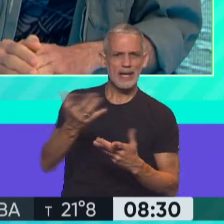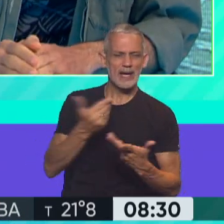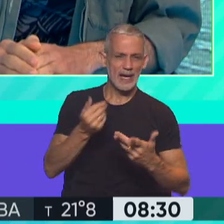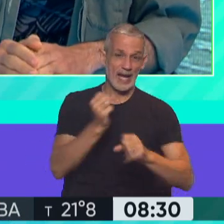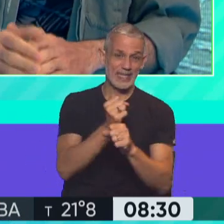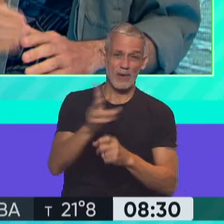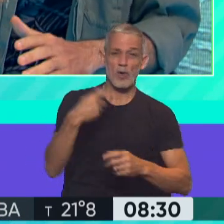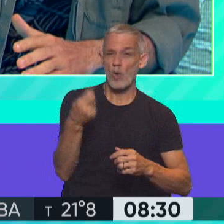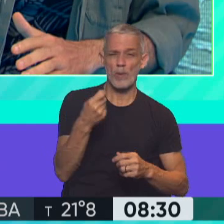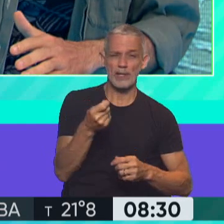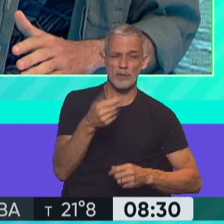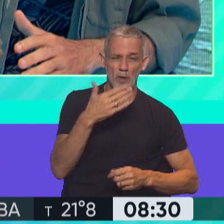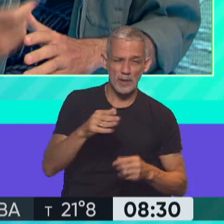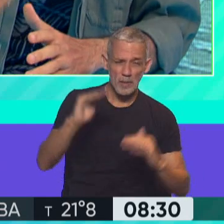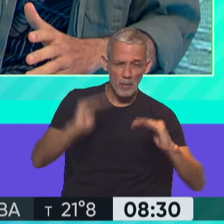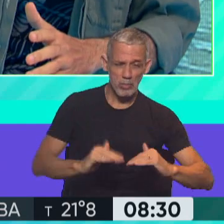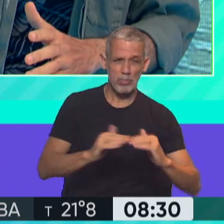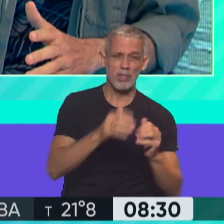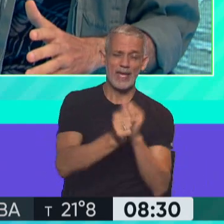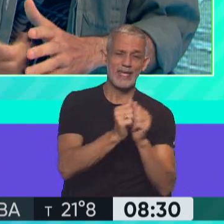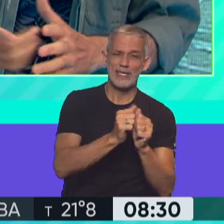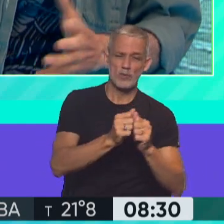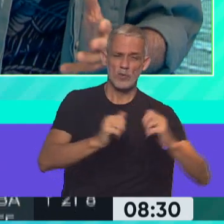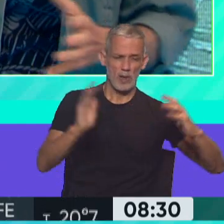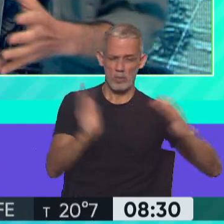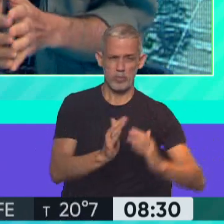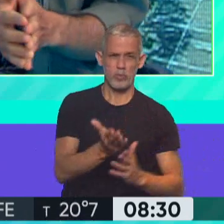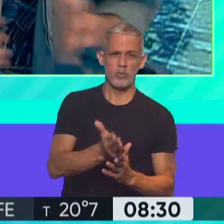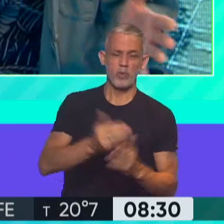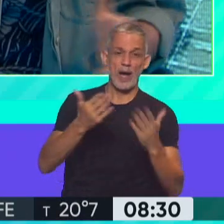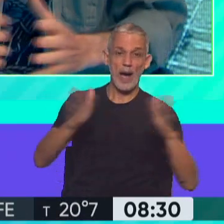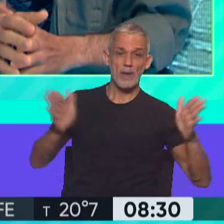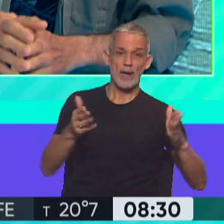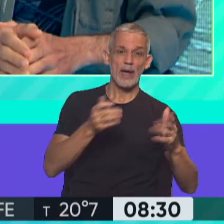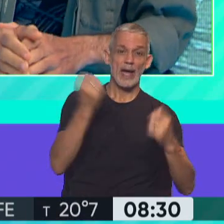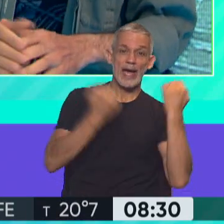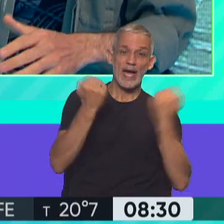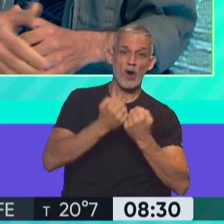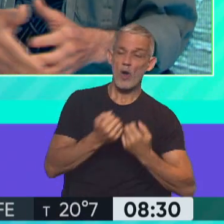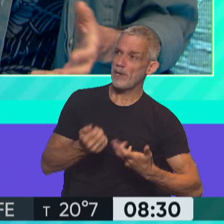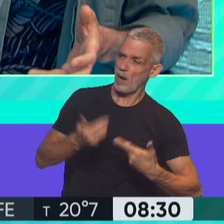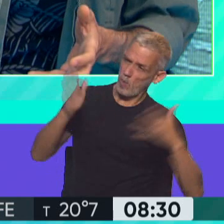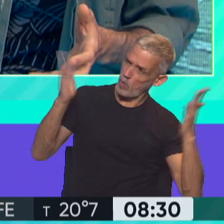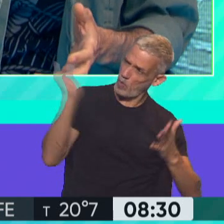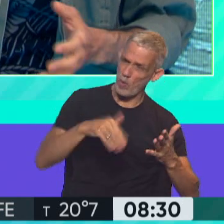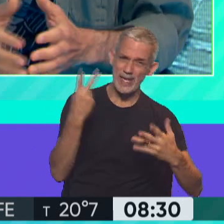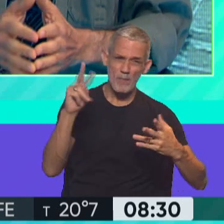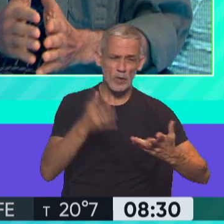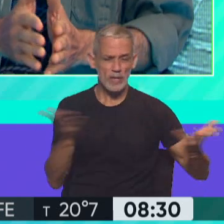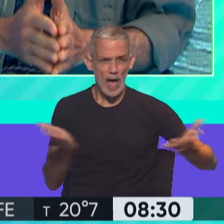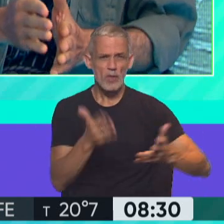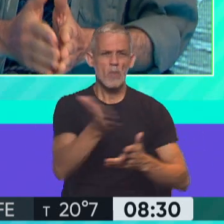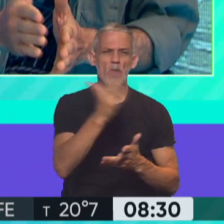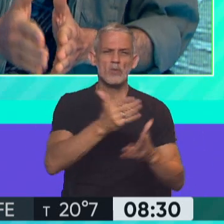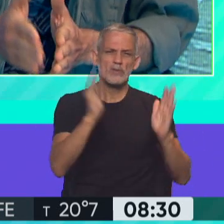bajas jubilaciones, desindustrializar el país, abrir la economía y descuidar el mercado interno, perder tejido productivo.